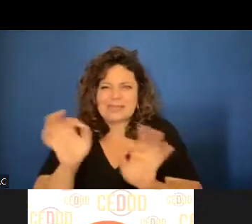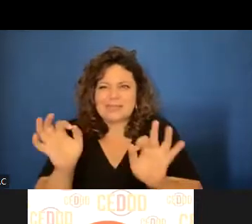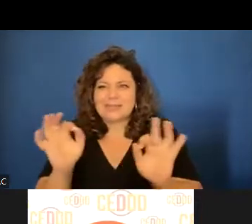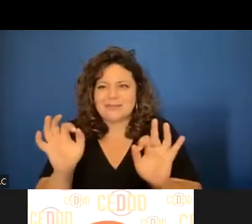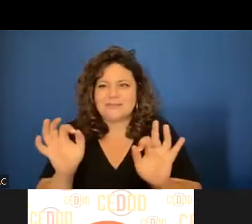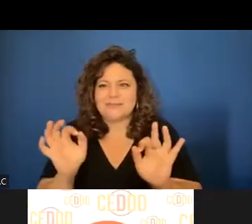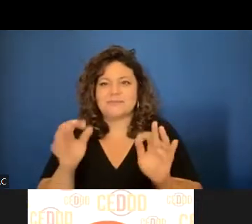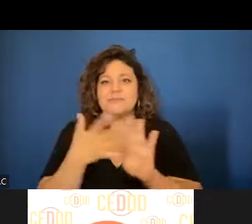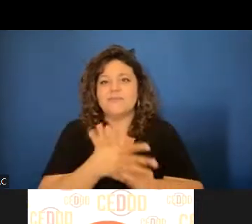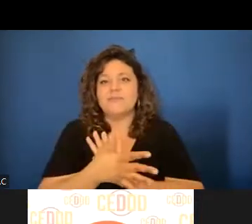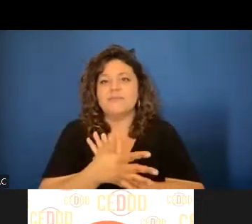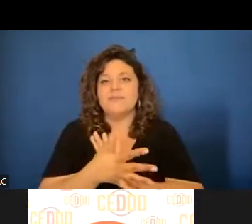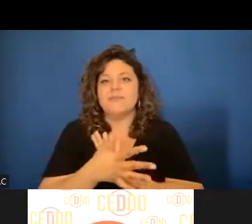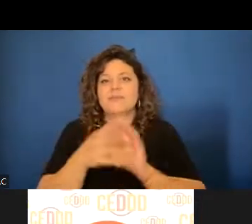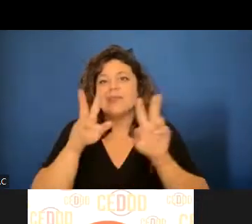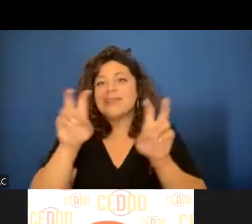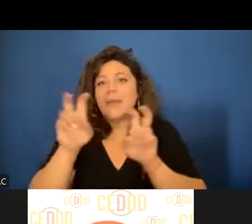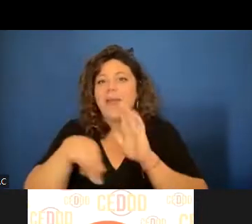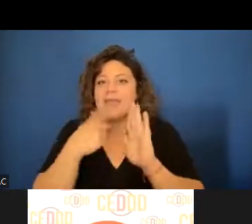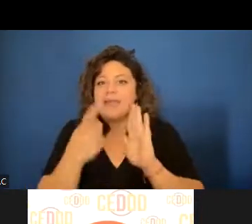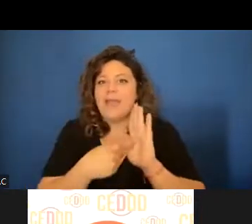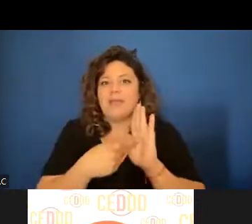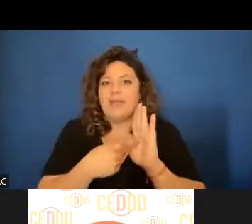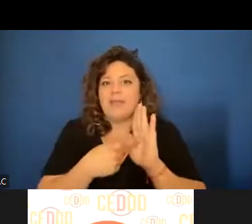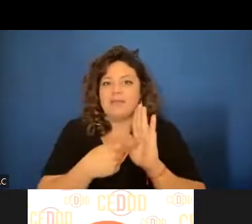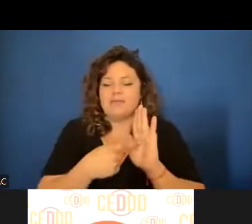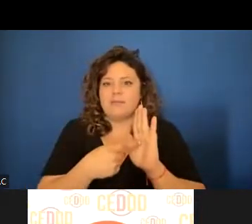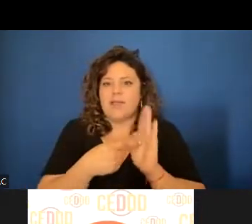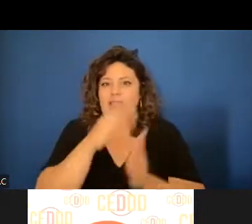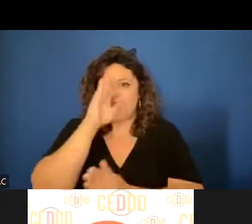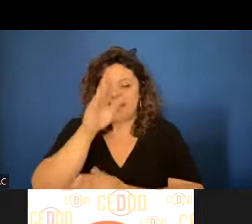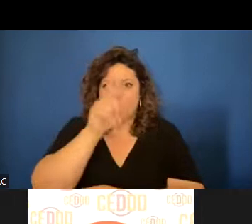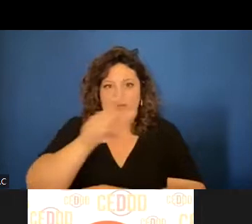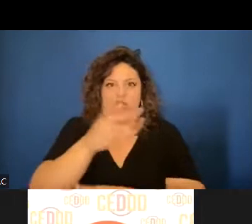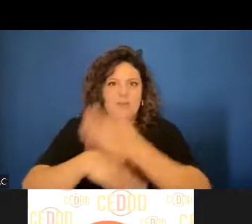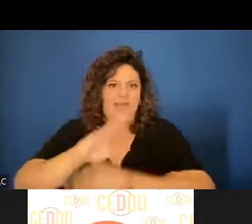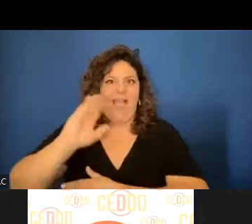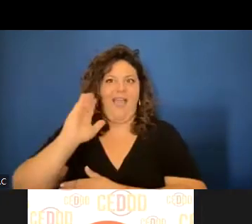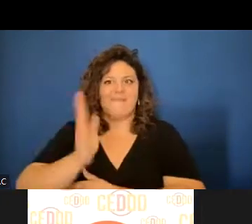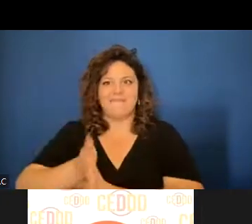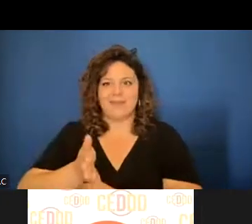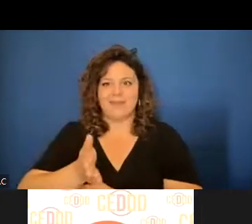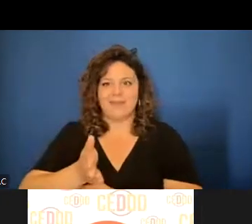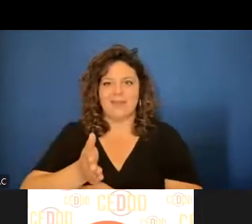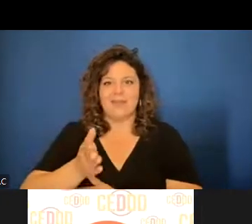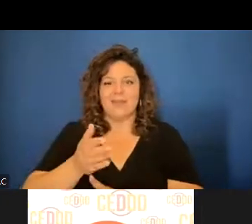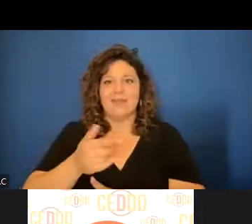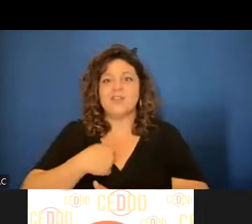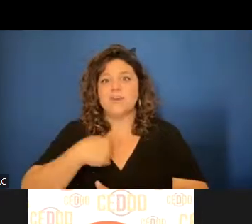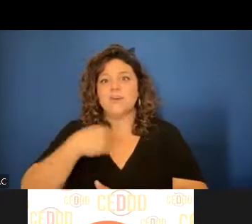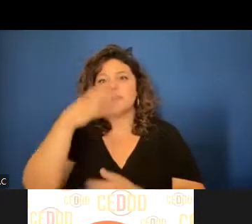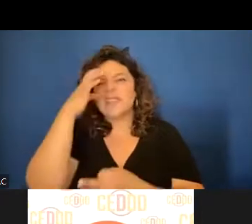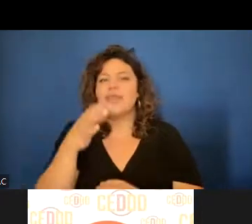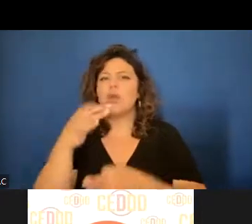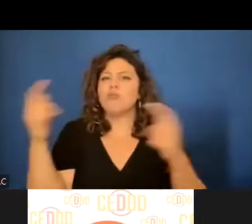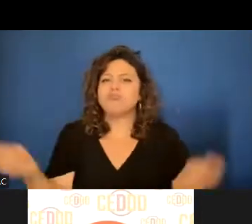del todo acordes y la aplicabilidad es bastante relativa y difusa, ¿no?